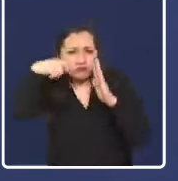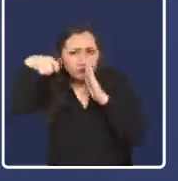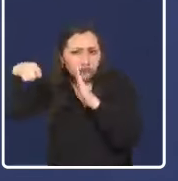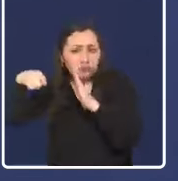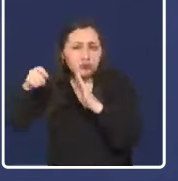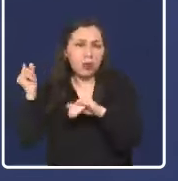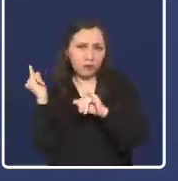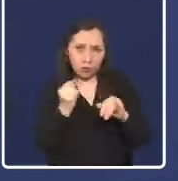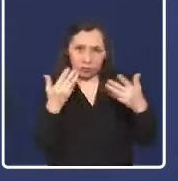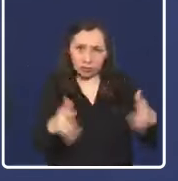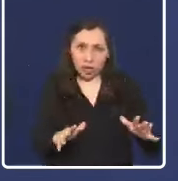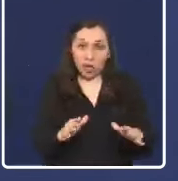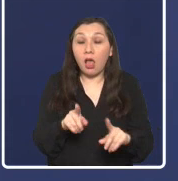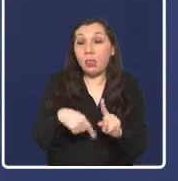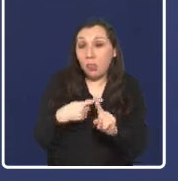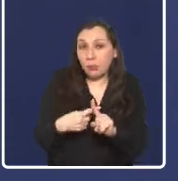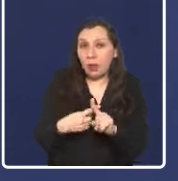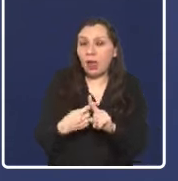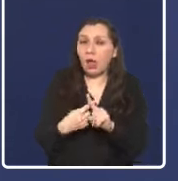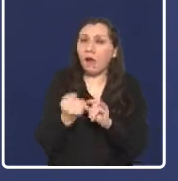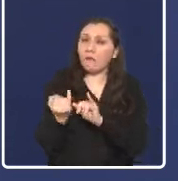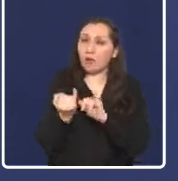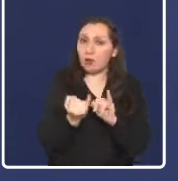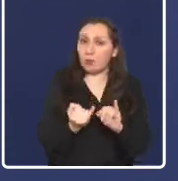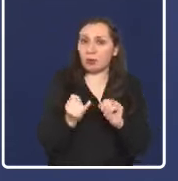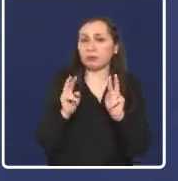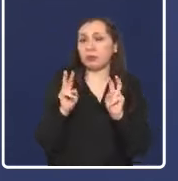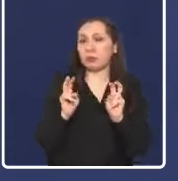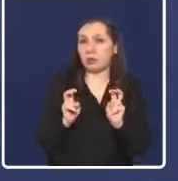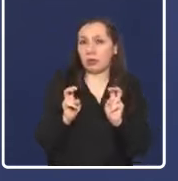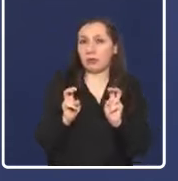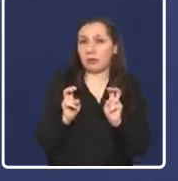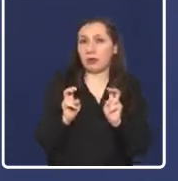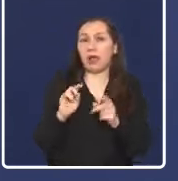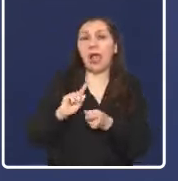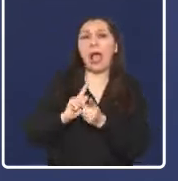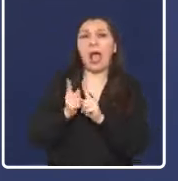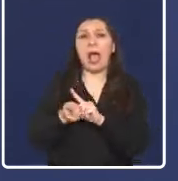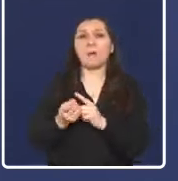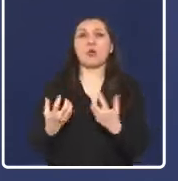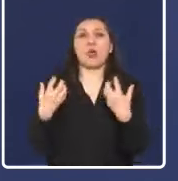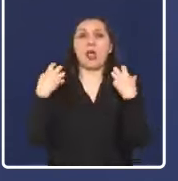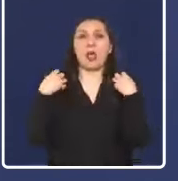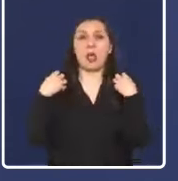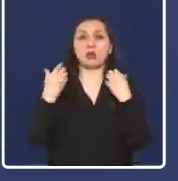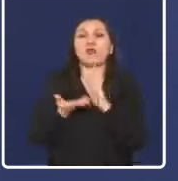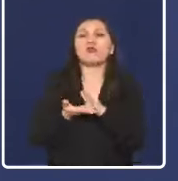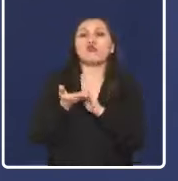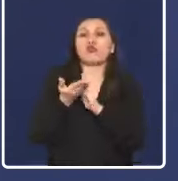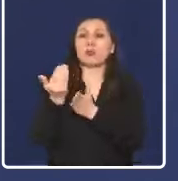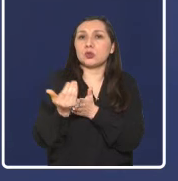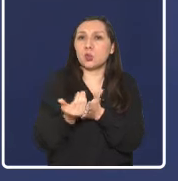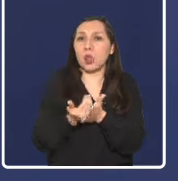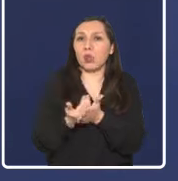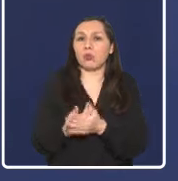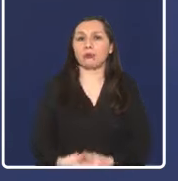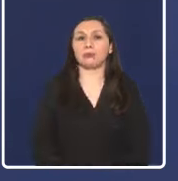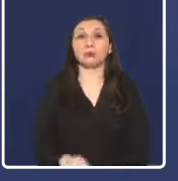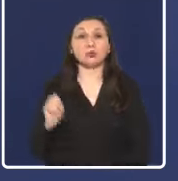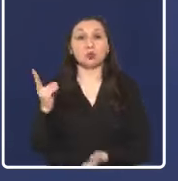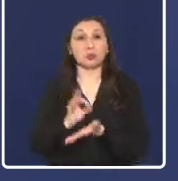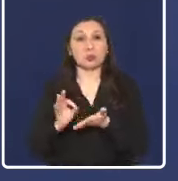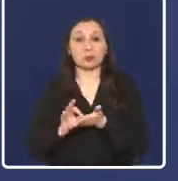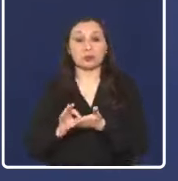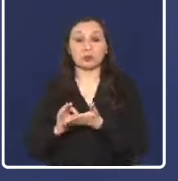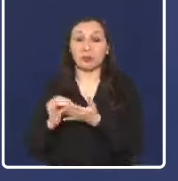además, si es que le entregó alguna información sobre... este cambio de cargo y el aumento de sueldo. El subsecretario Monsalve